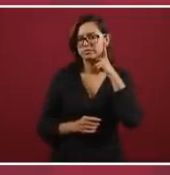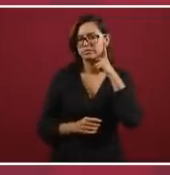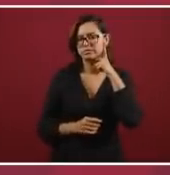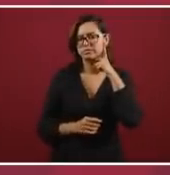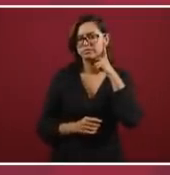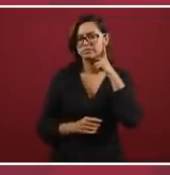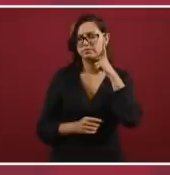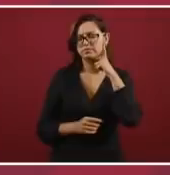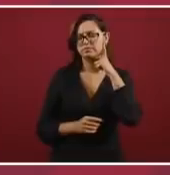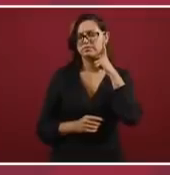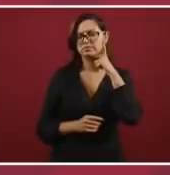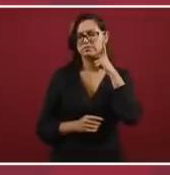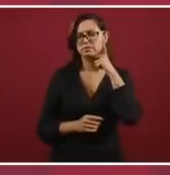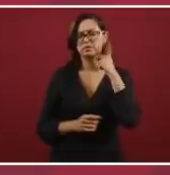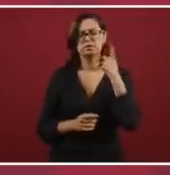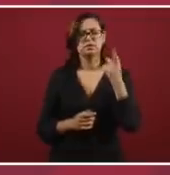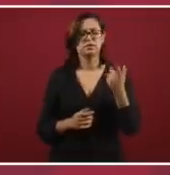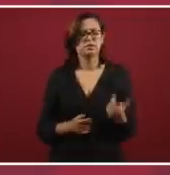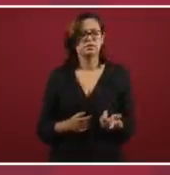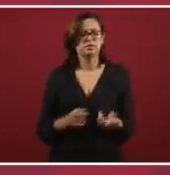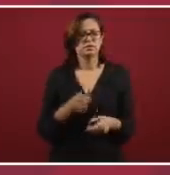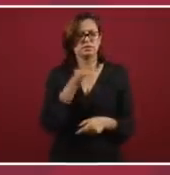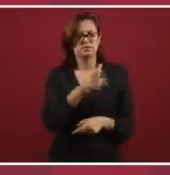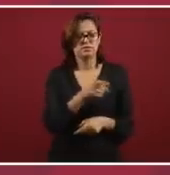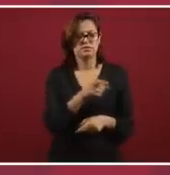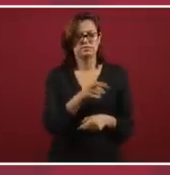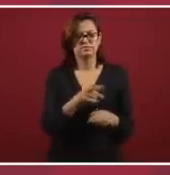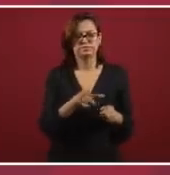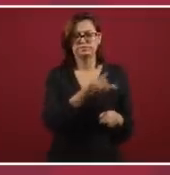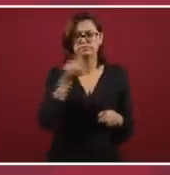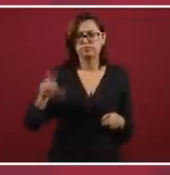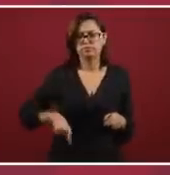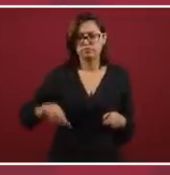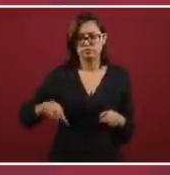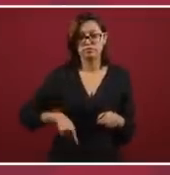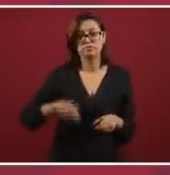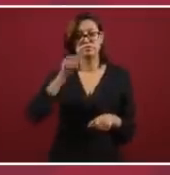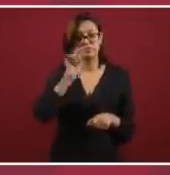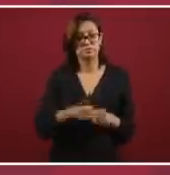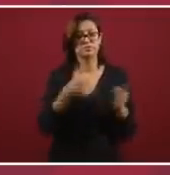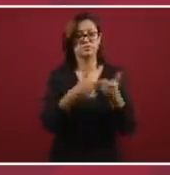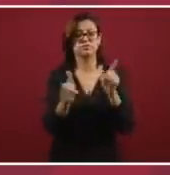de que antes de que terminara el gobierno de ese partido